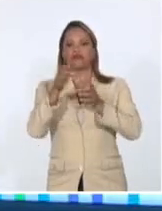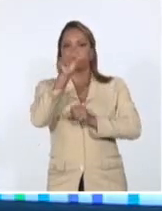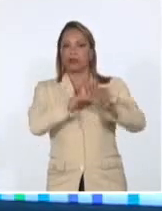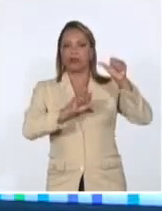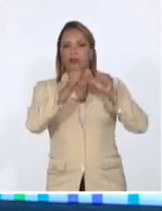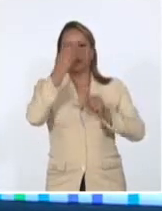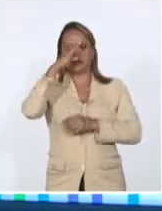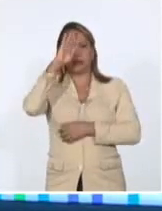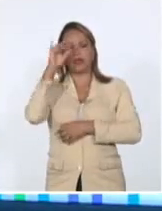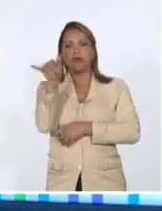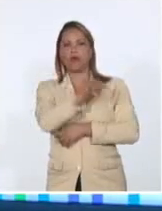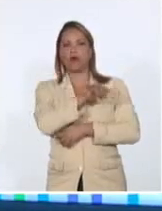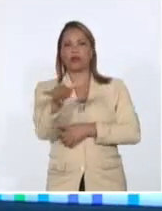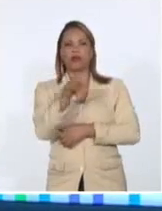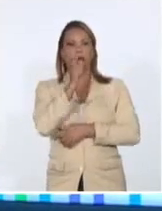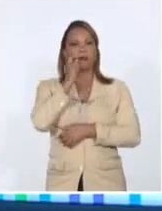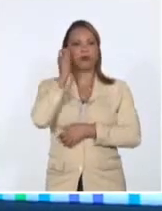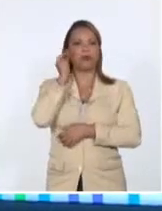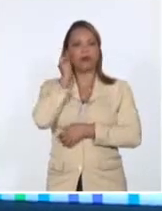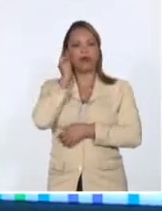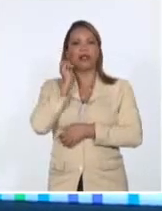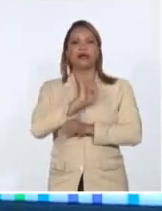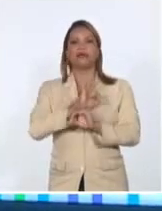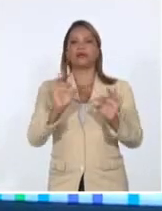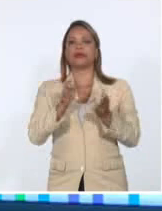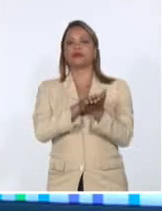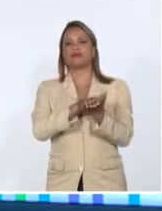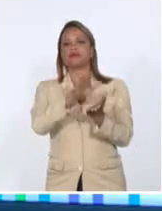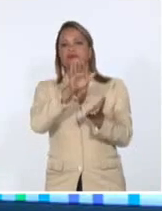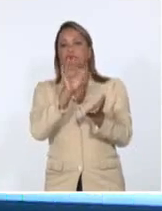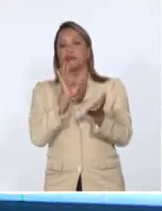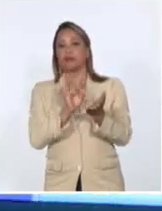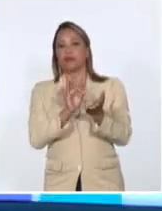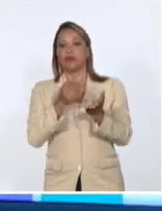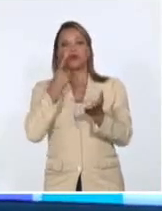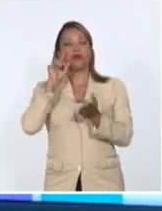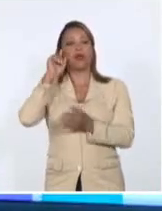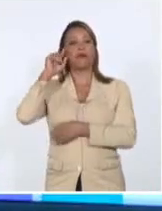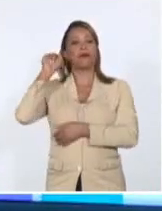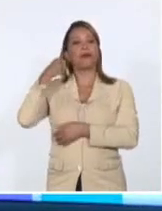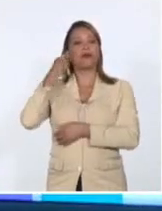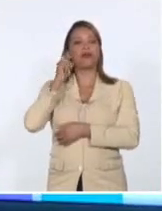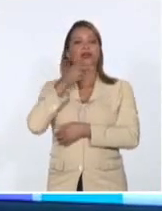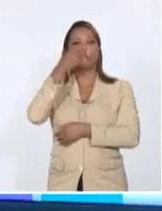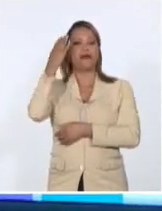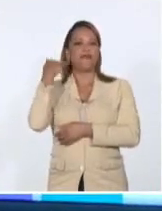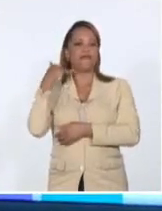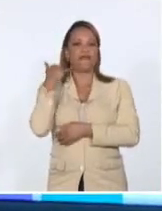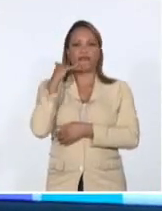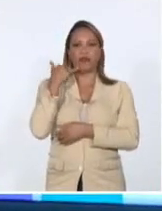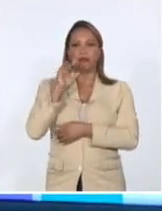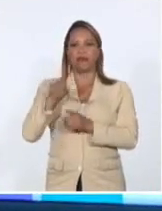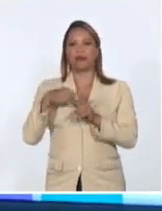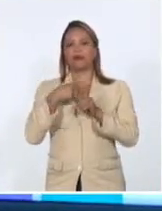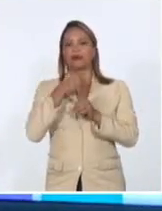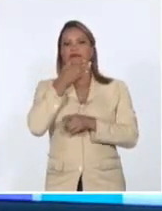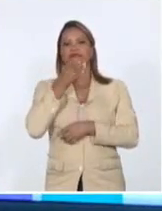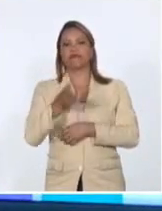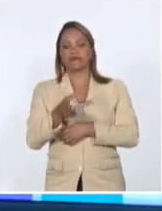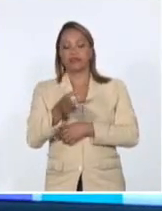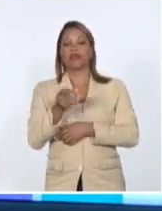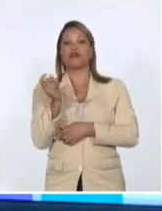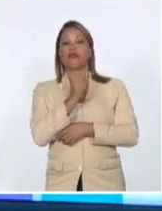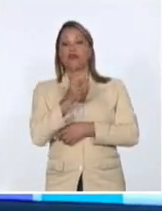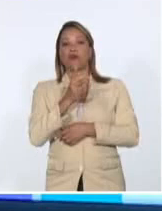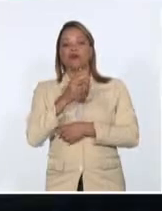sobre Igualdad de Género el especial compromiso que entraña con la memoria de Vilma Espín y el comandante en jefe Fidel Castro,